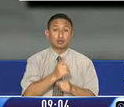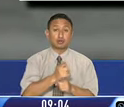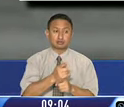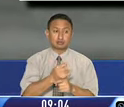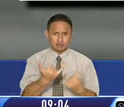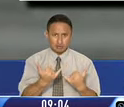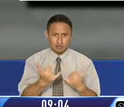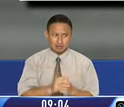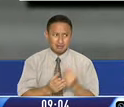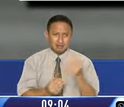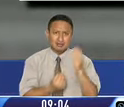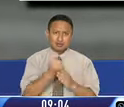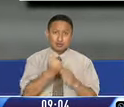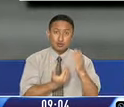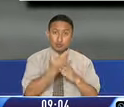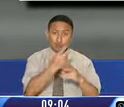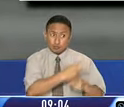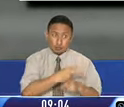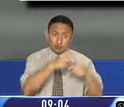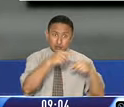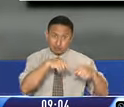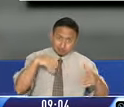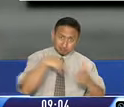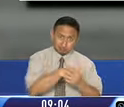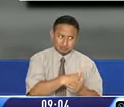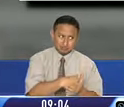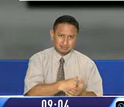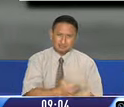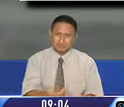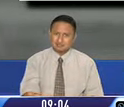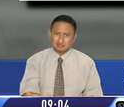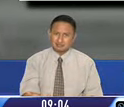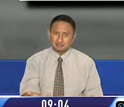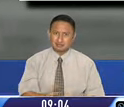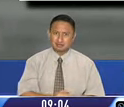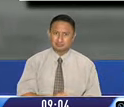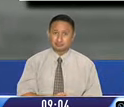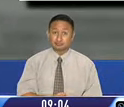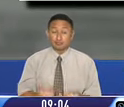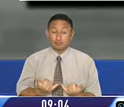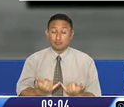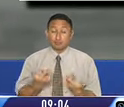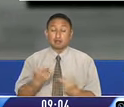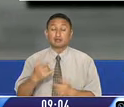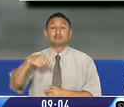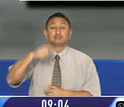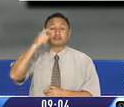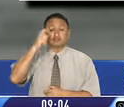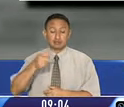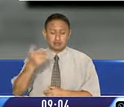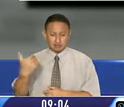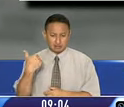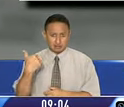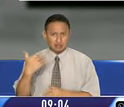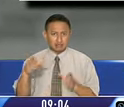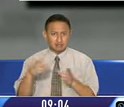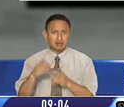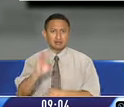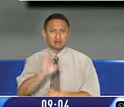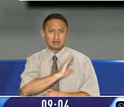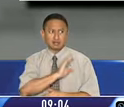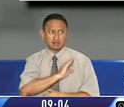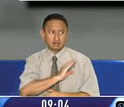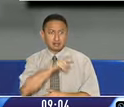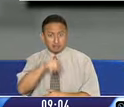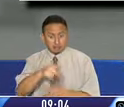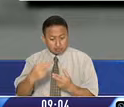innecesaria la creación de otro consejo que obstaculice el trabajo antes mencionado, toda vez que esta institución cuenta con unidades técnicas que podrían